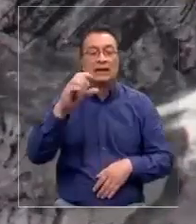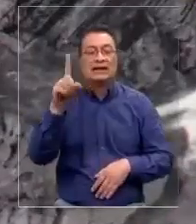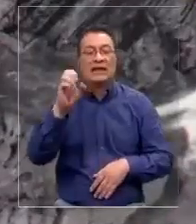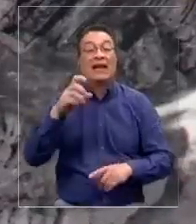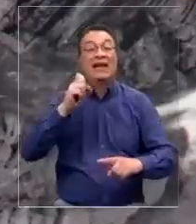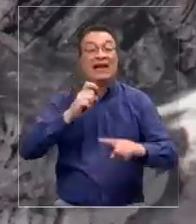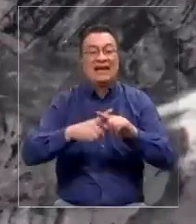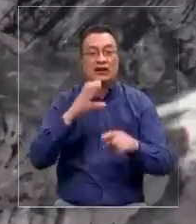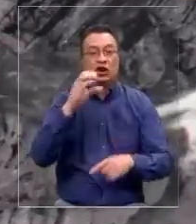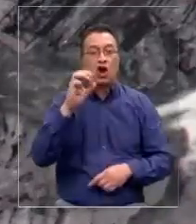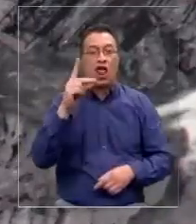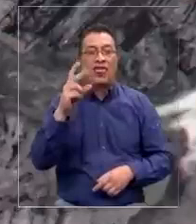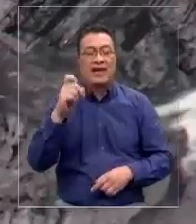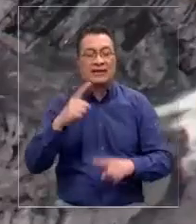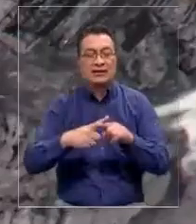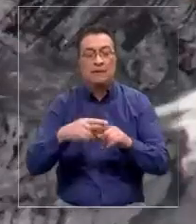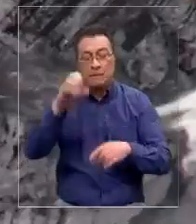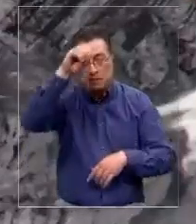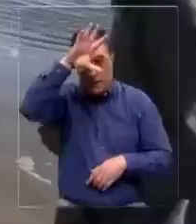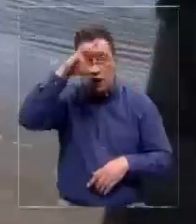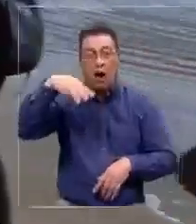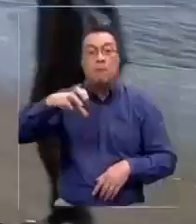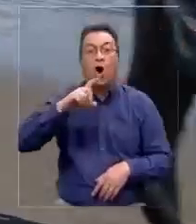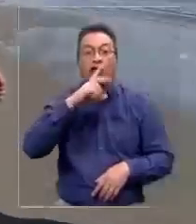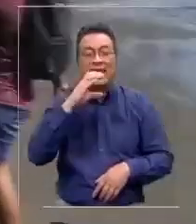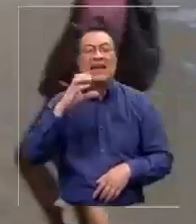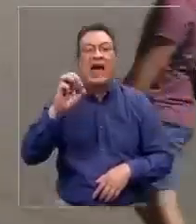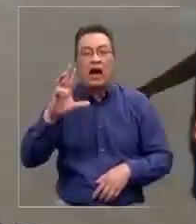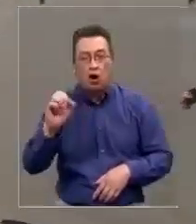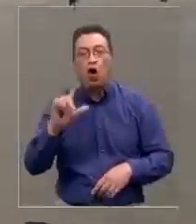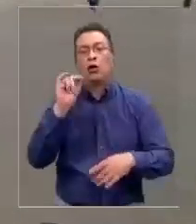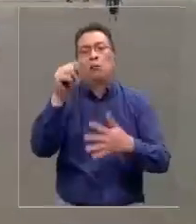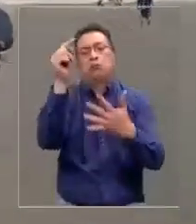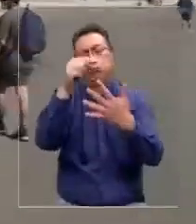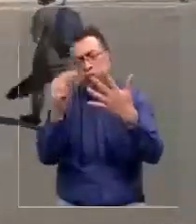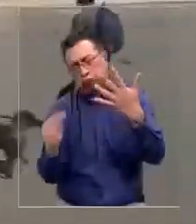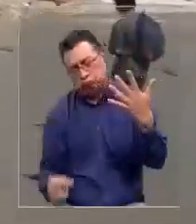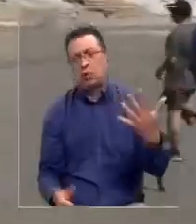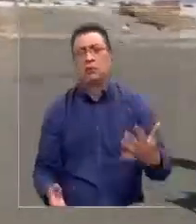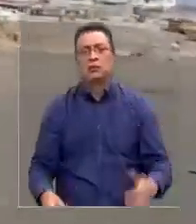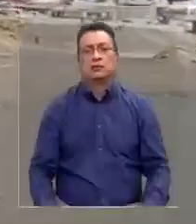ex Cordex, Minera Monte Carlo, entre otras.